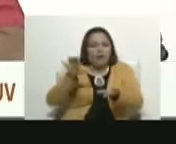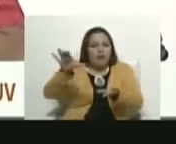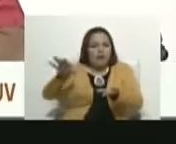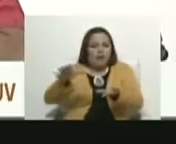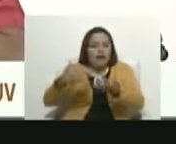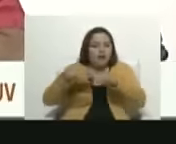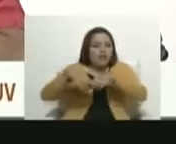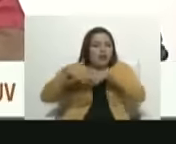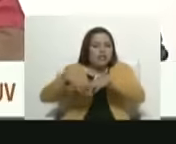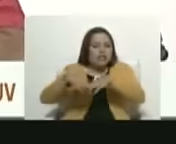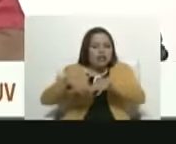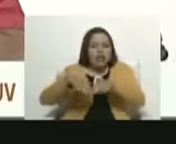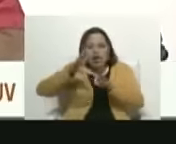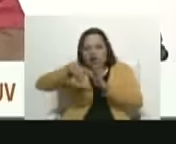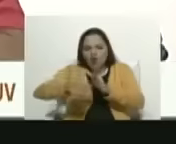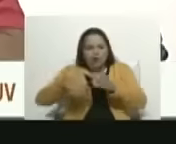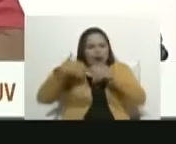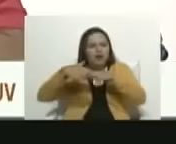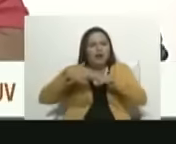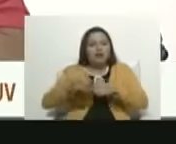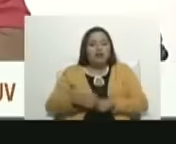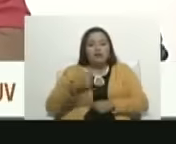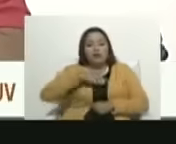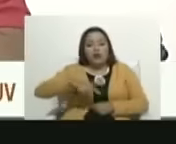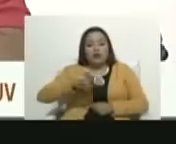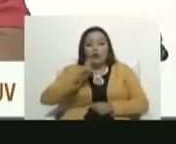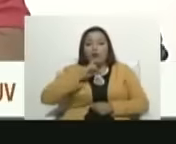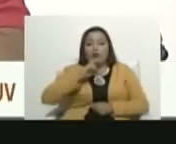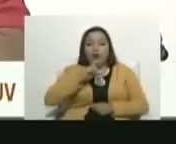empresas, que se roben empresas, nuestro oro.